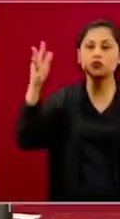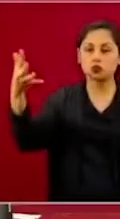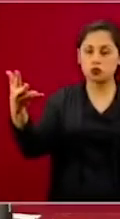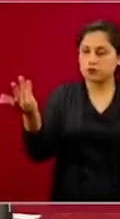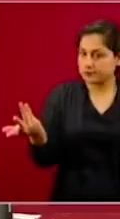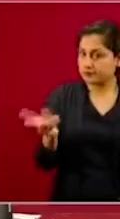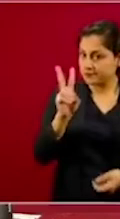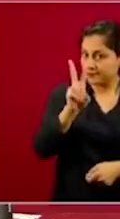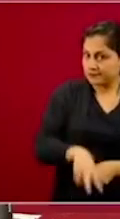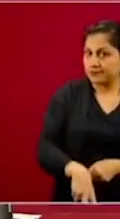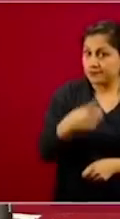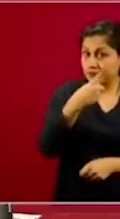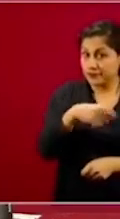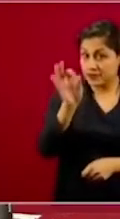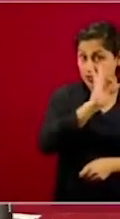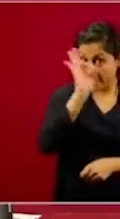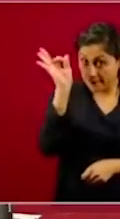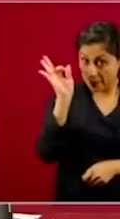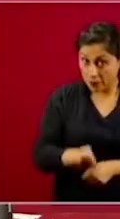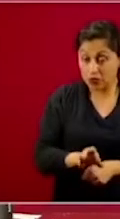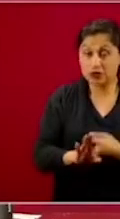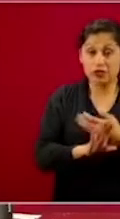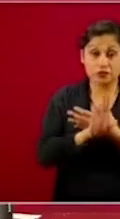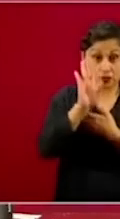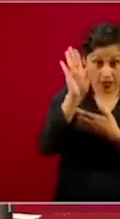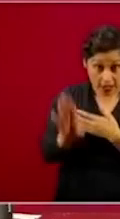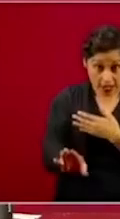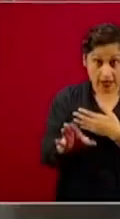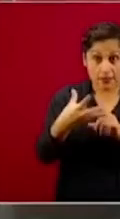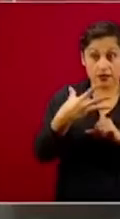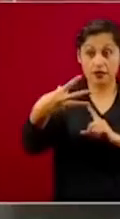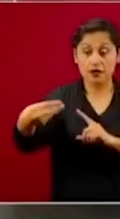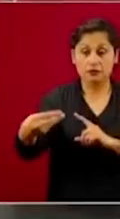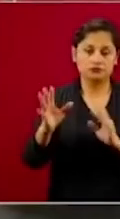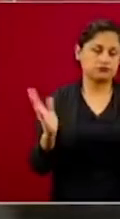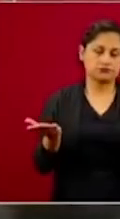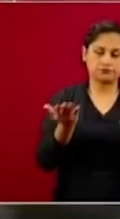una protección absoluta del paso de estas partículas.